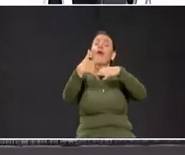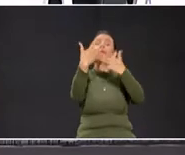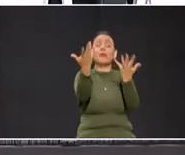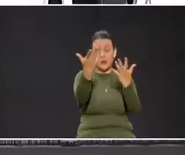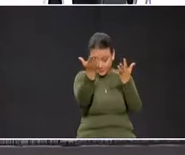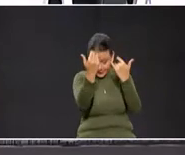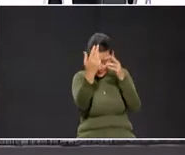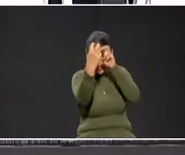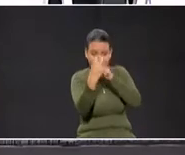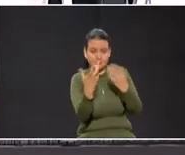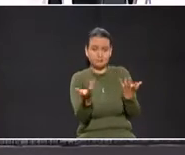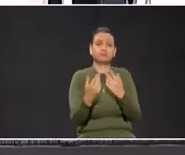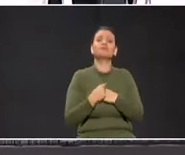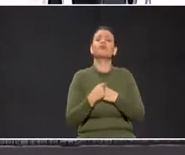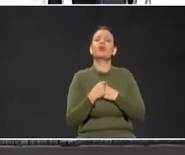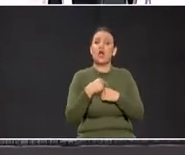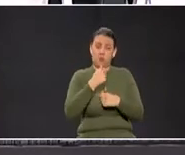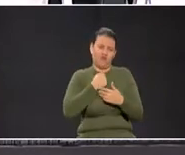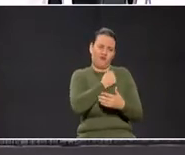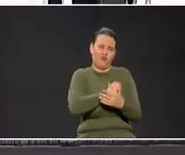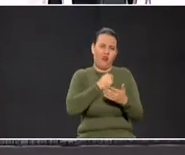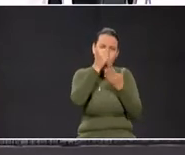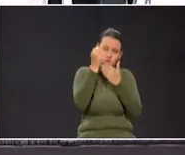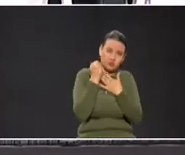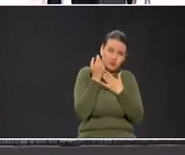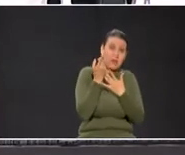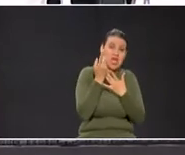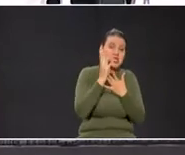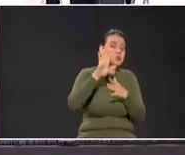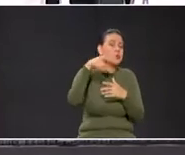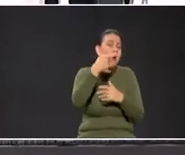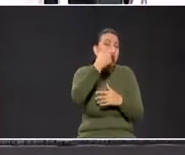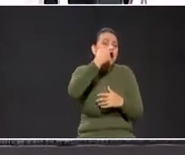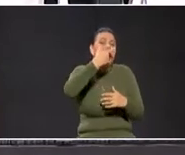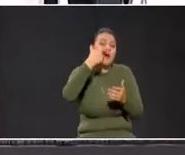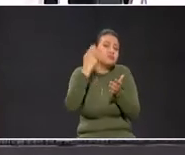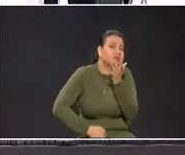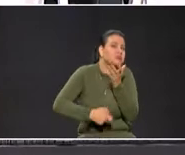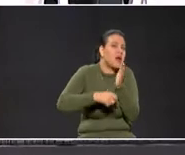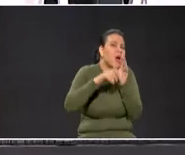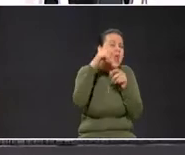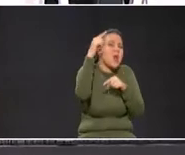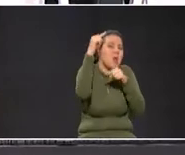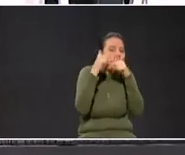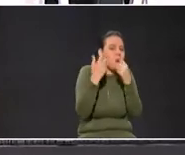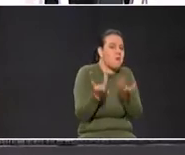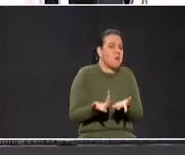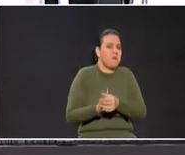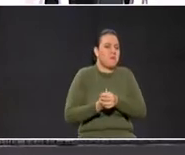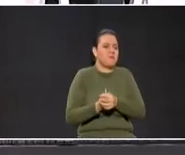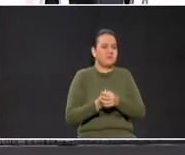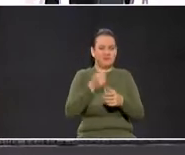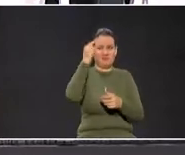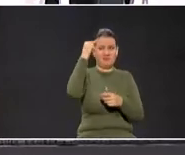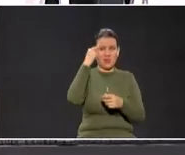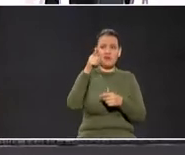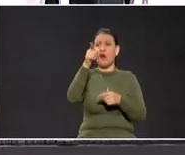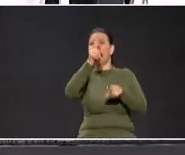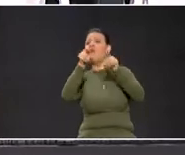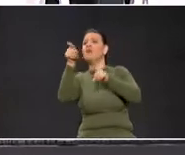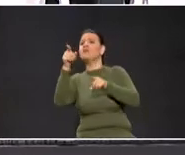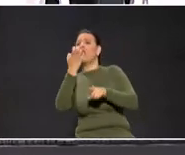y yo te rebajó impuestos pero ayúdame con esta problemática es que a mí me da tristeza cuando los alcaldes vienen a alta personalidad y nos recuerdan las